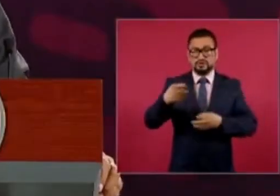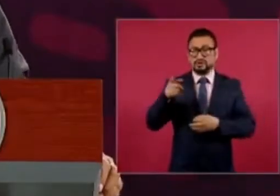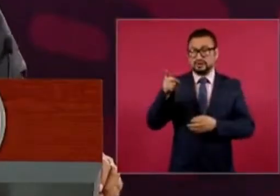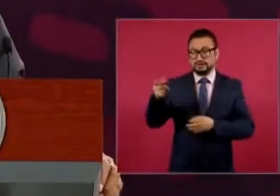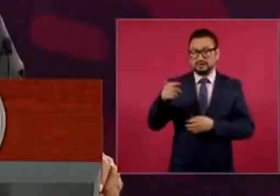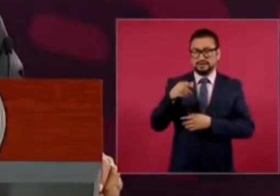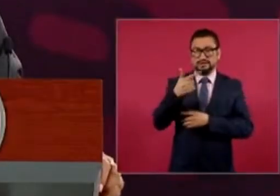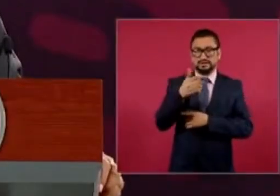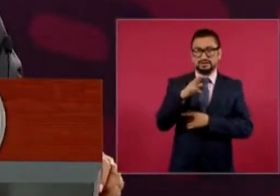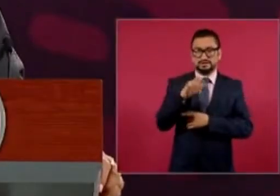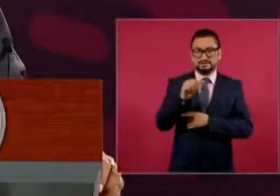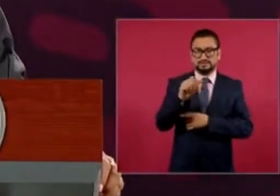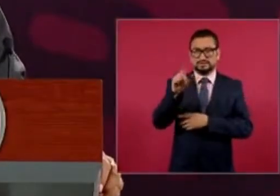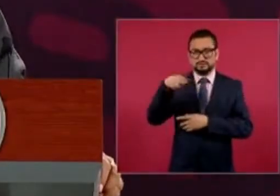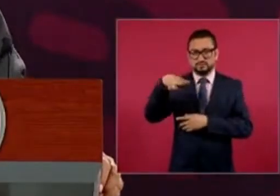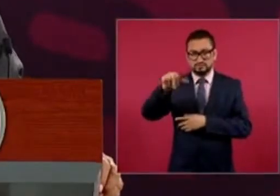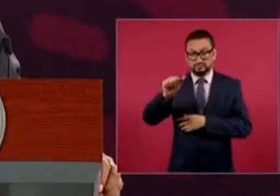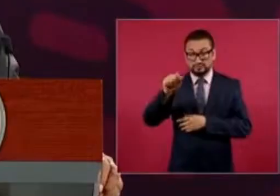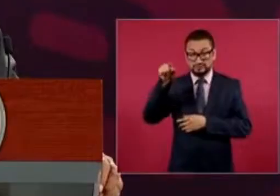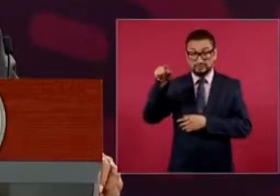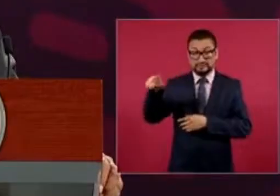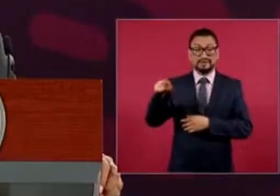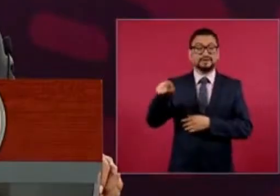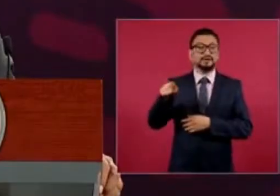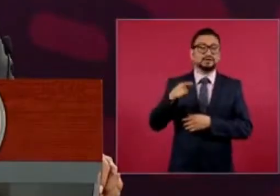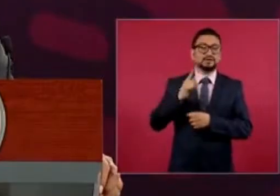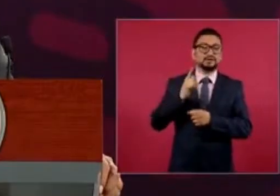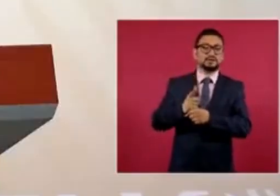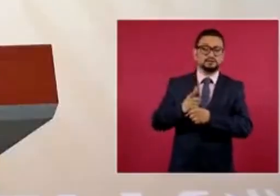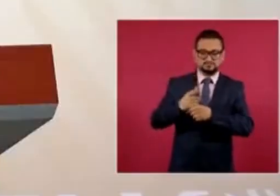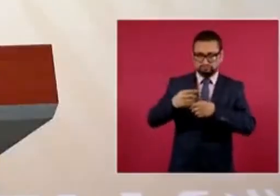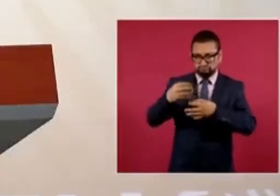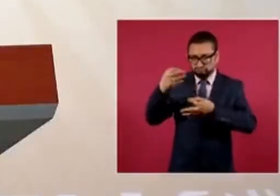solo lo están juzgando